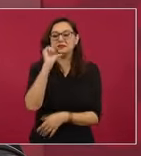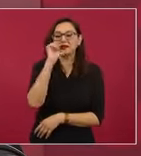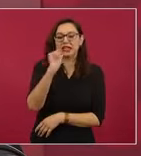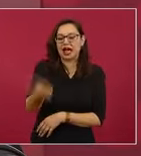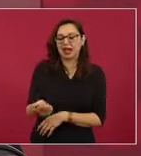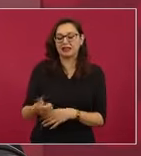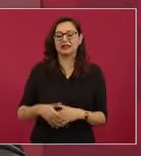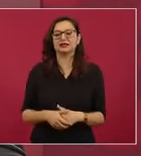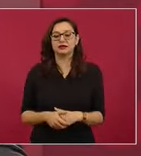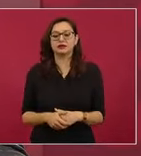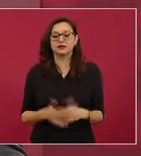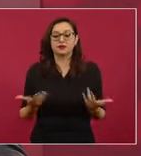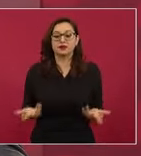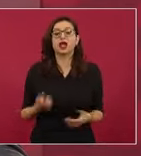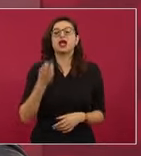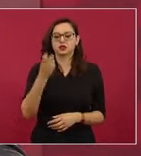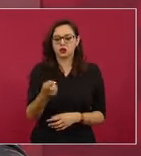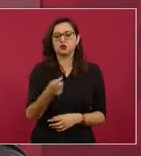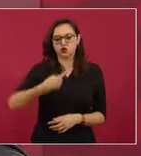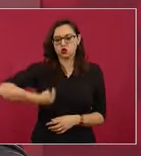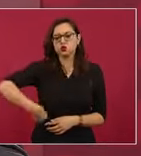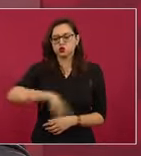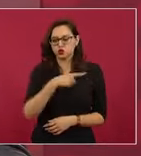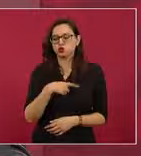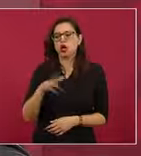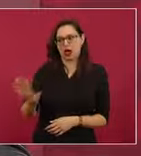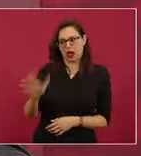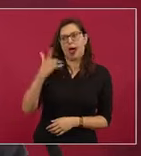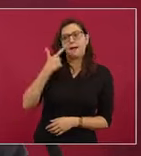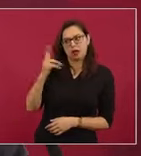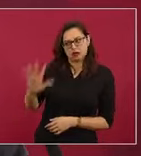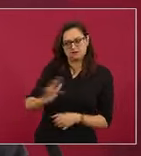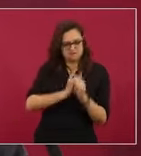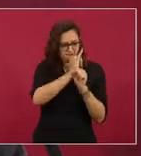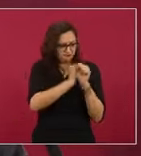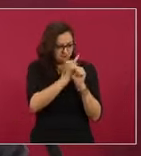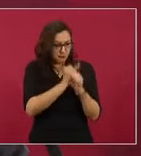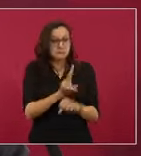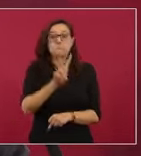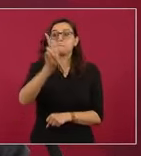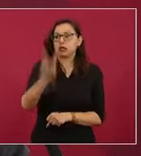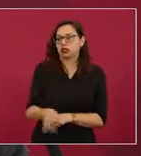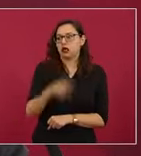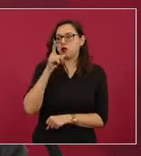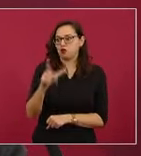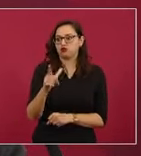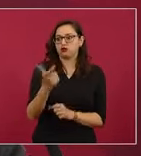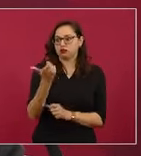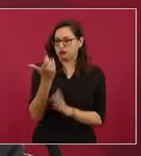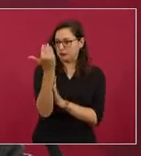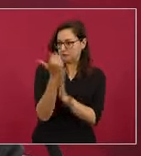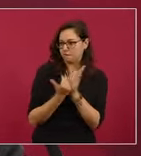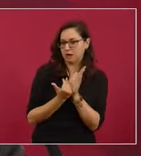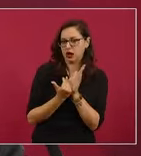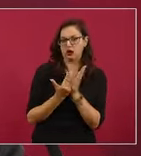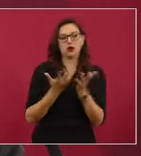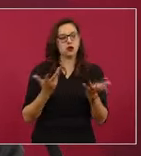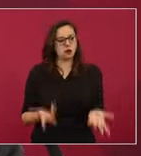energía eléctrica. Ahora queremos ver si existen esos ahorros y